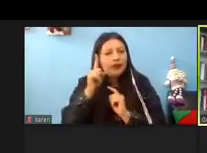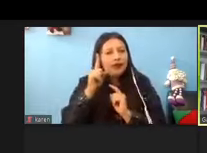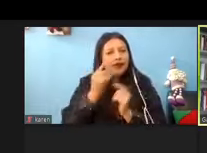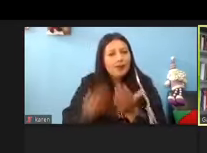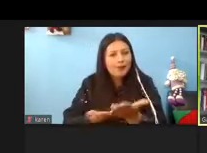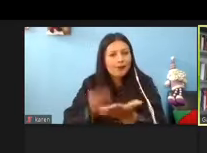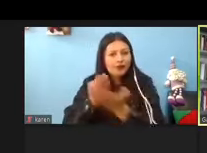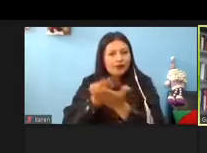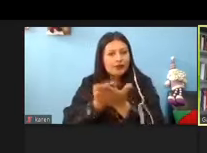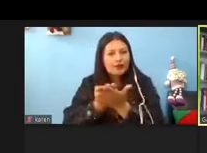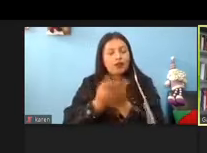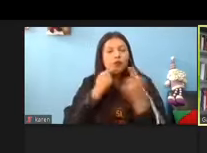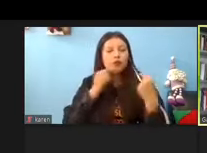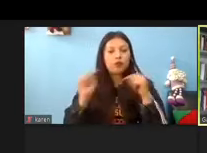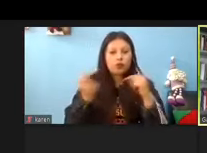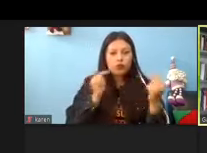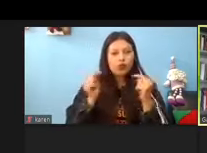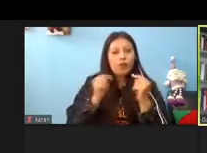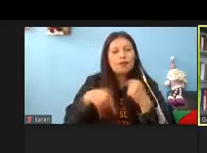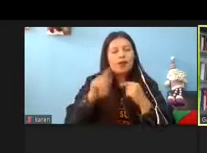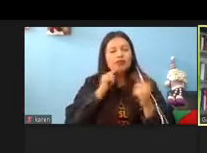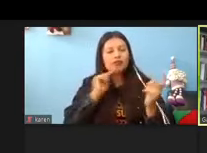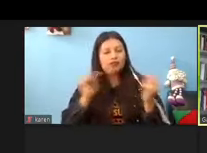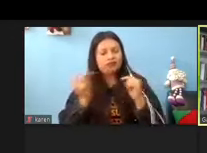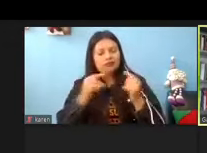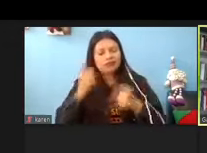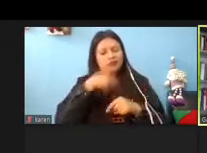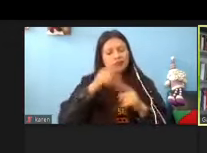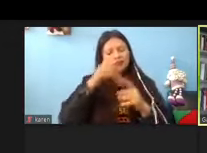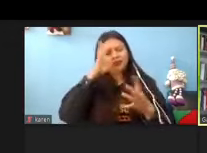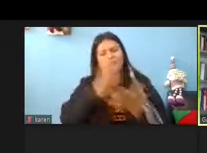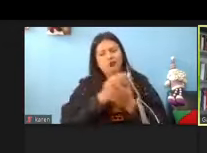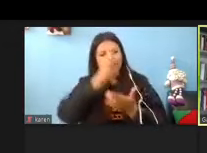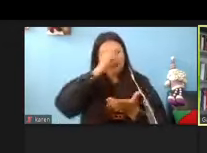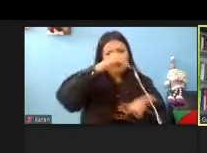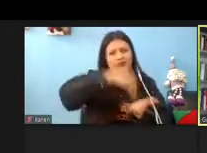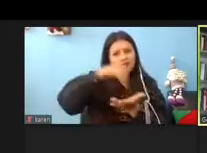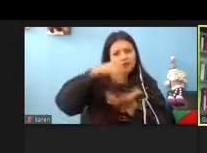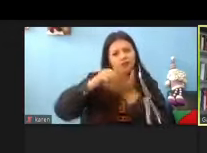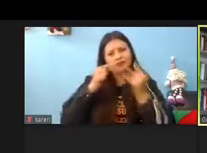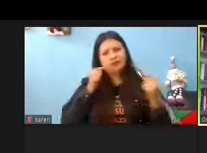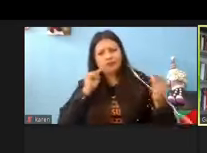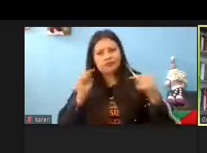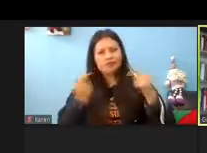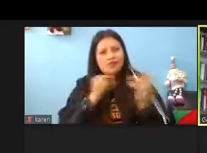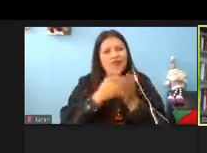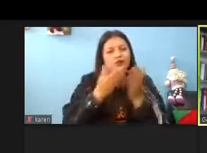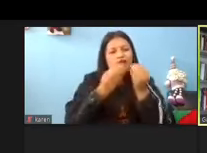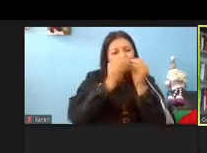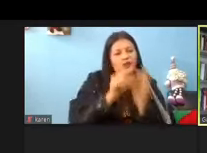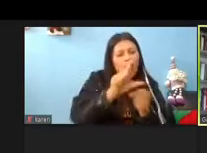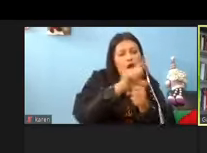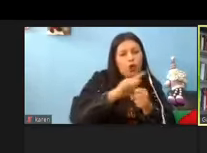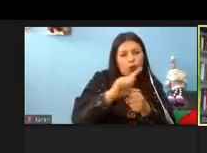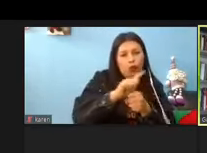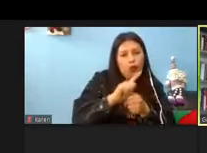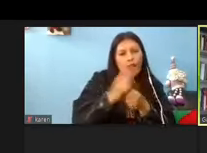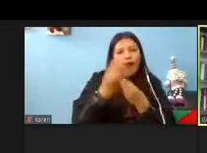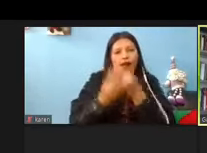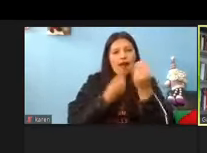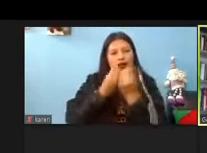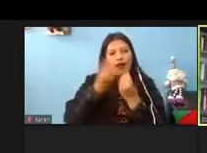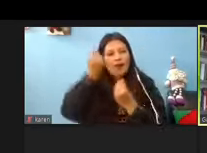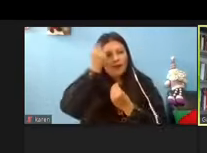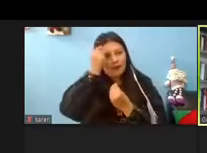plantear las discusiones, o más bien las tensiones que existen entre las formas locales de hacer